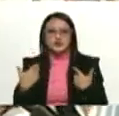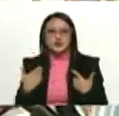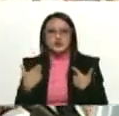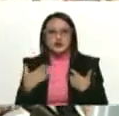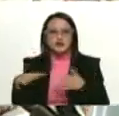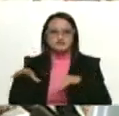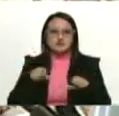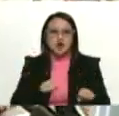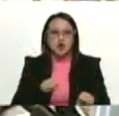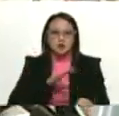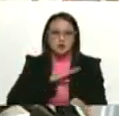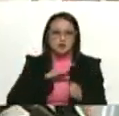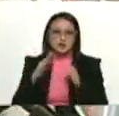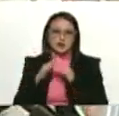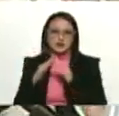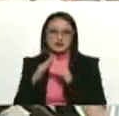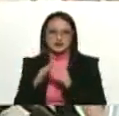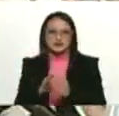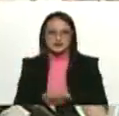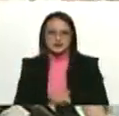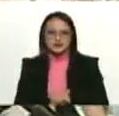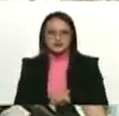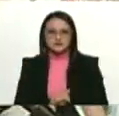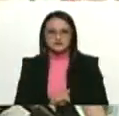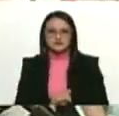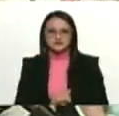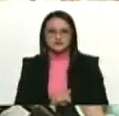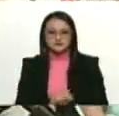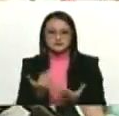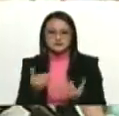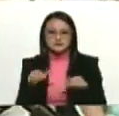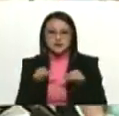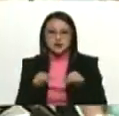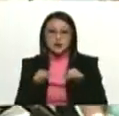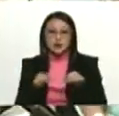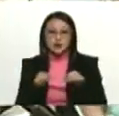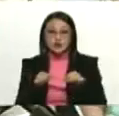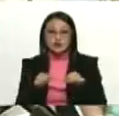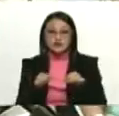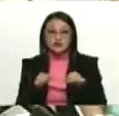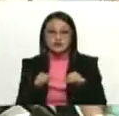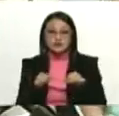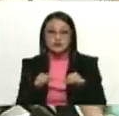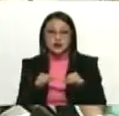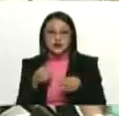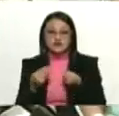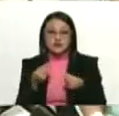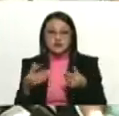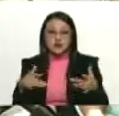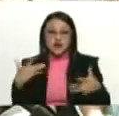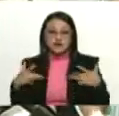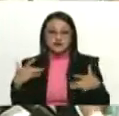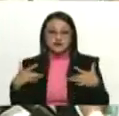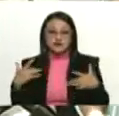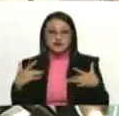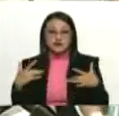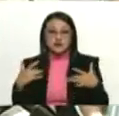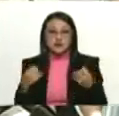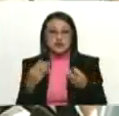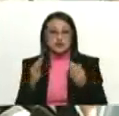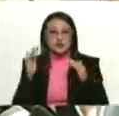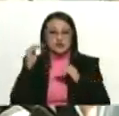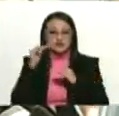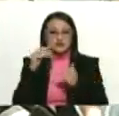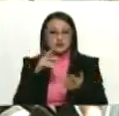o invasión de su propiedad. Vamos a continuar realizando esta actividad, dándole